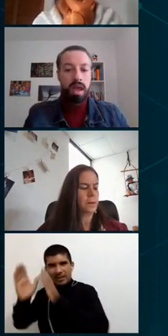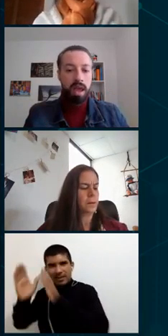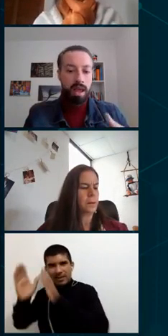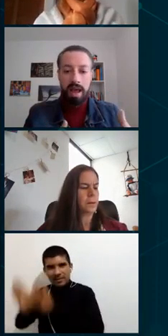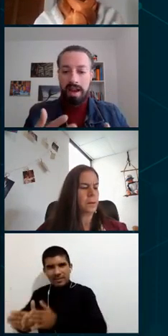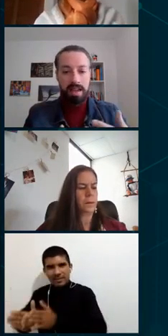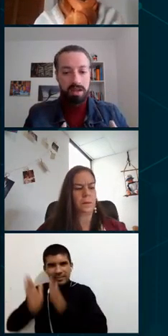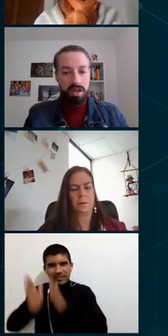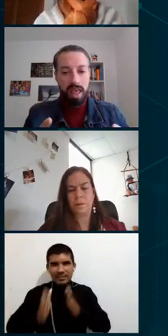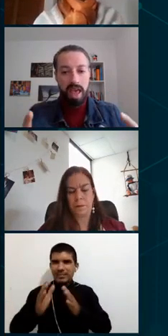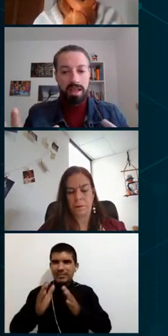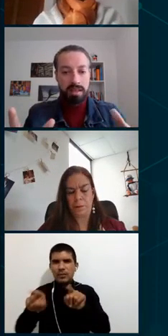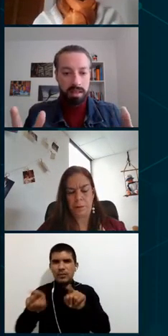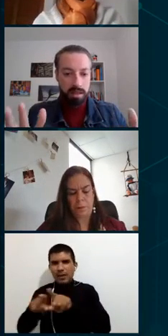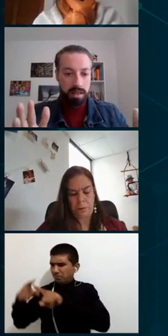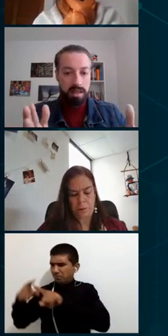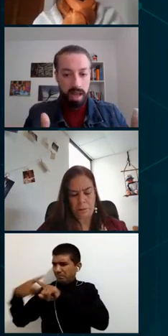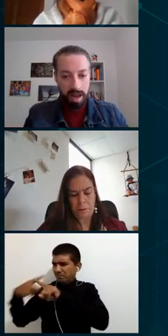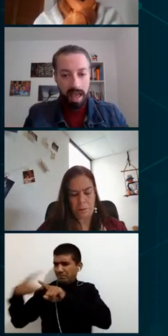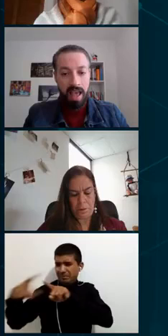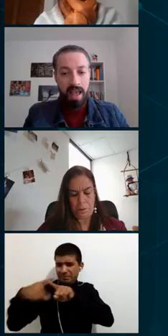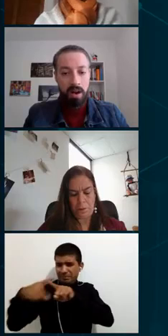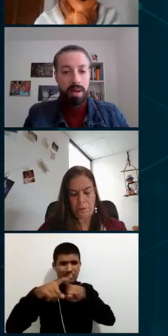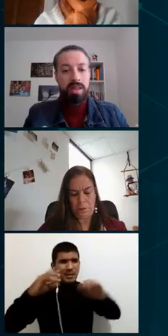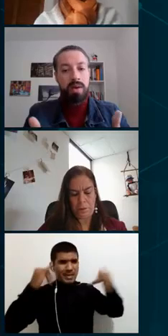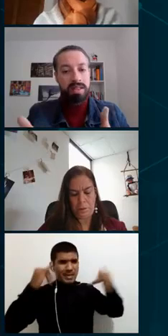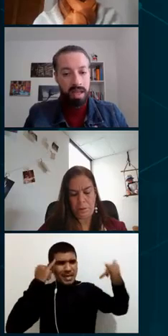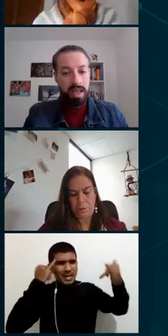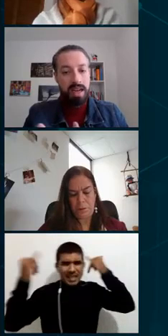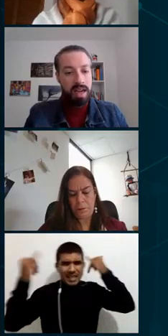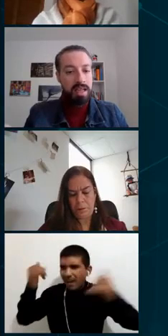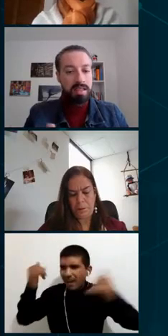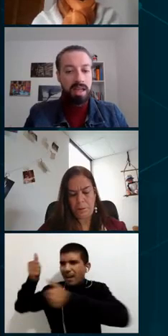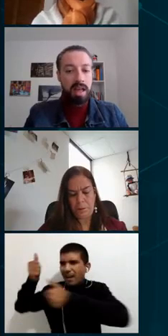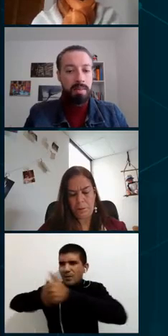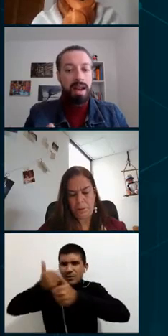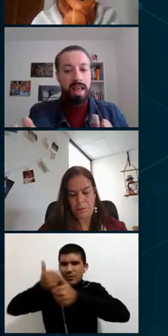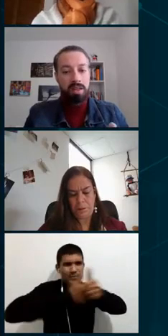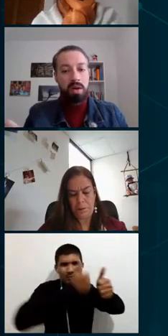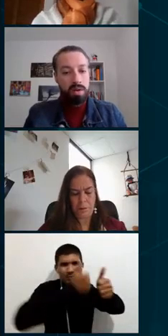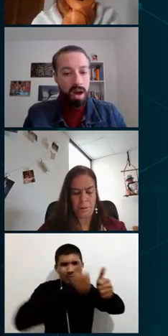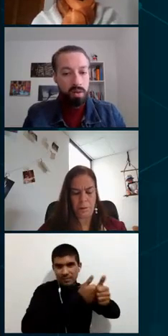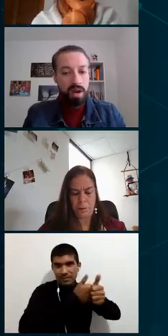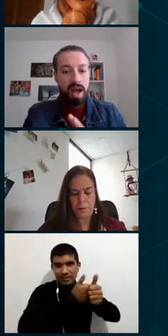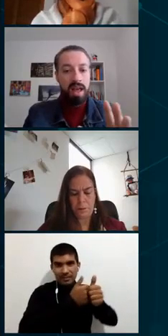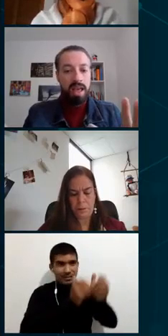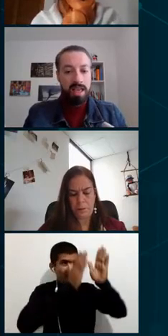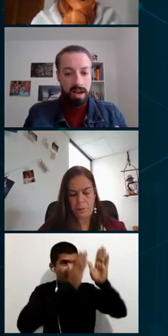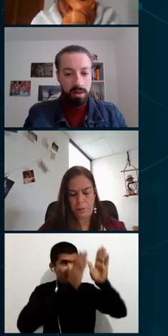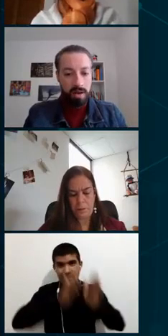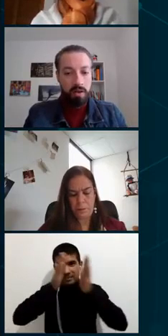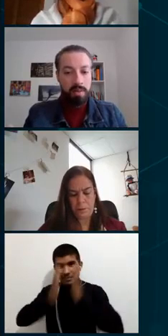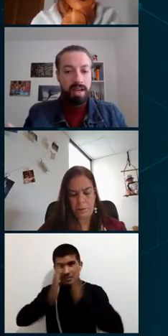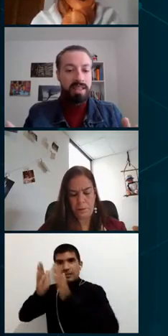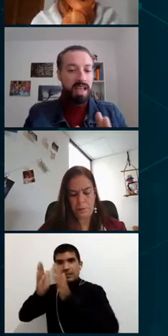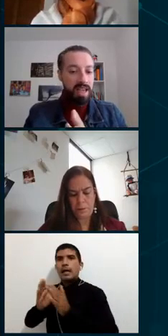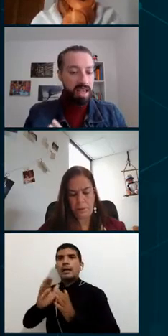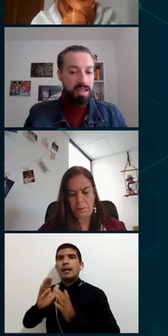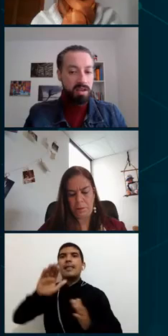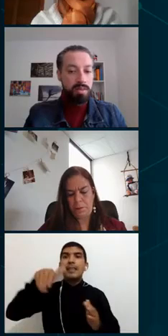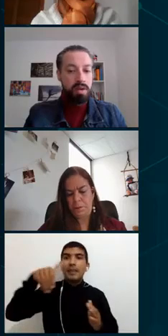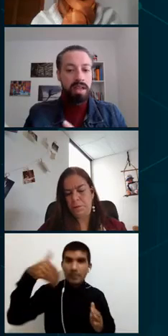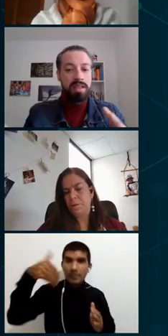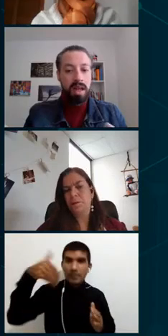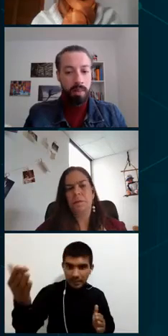finalicemos la generación de ideas, el objetivo es irlas validando una a una y de alguna forma, si